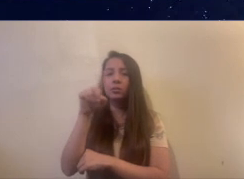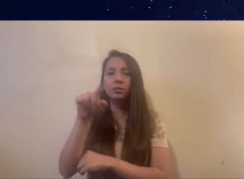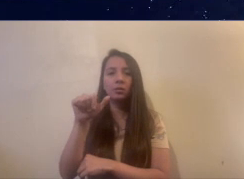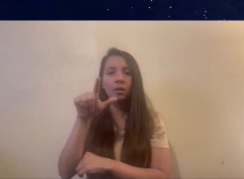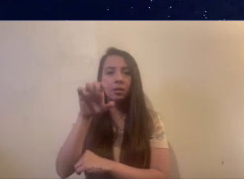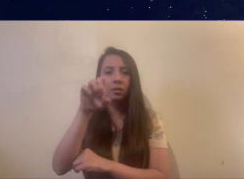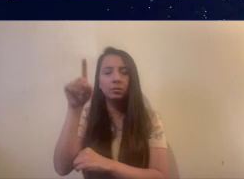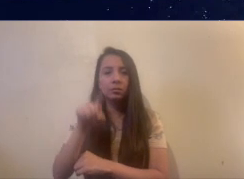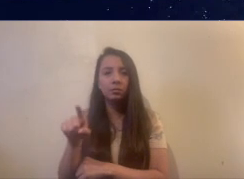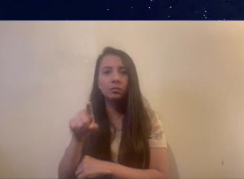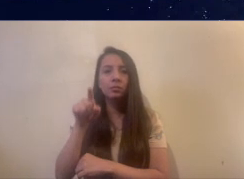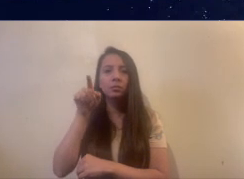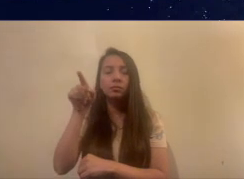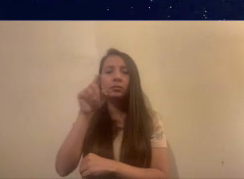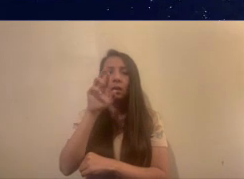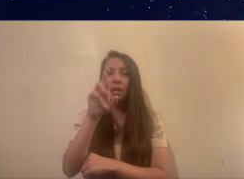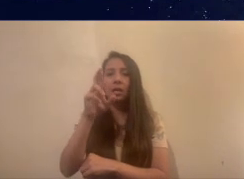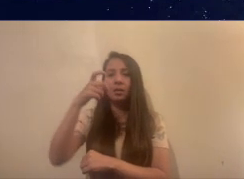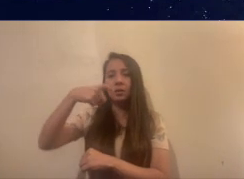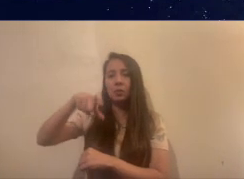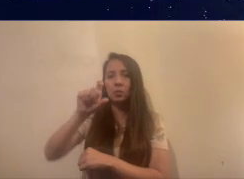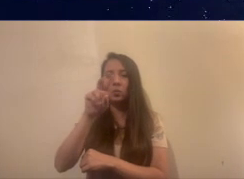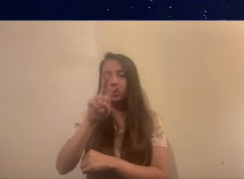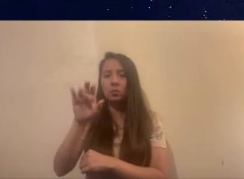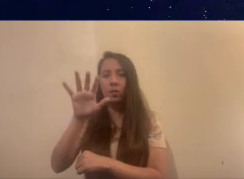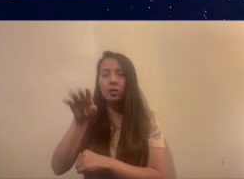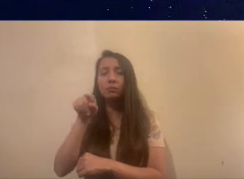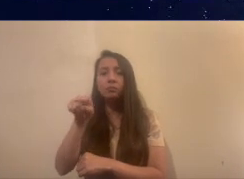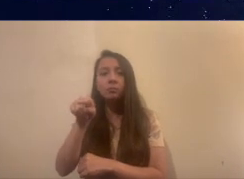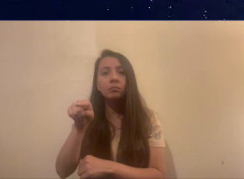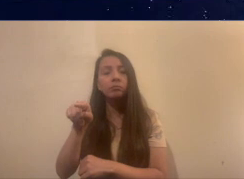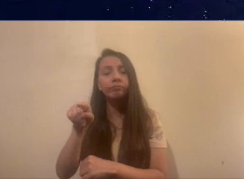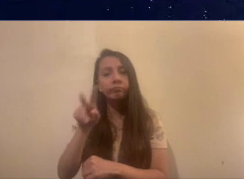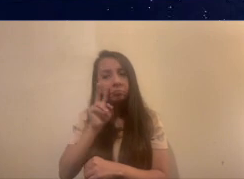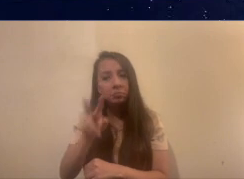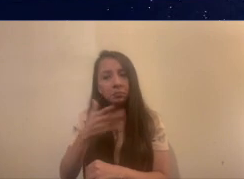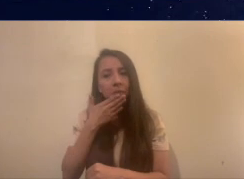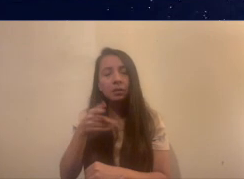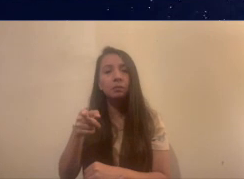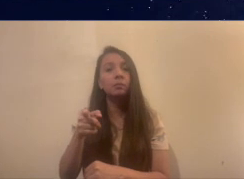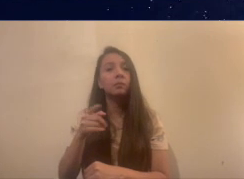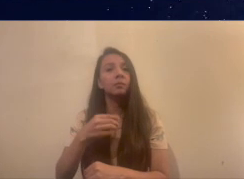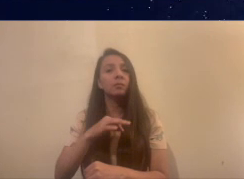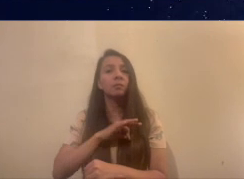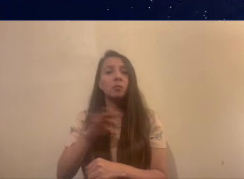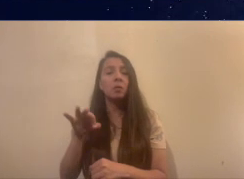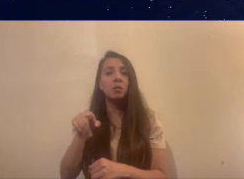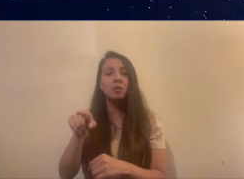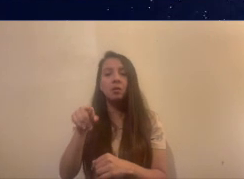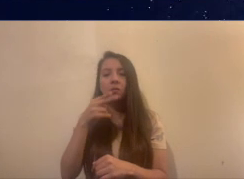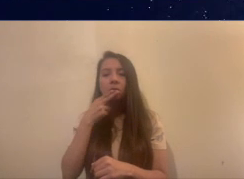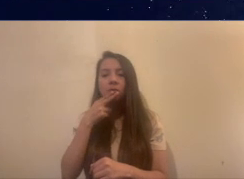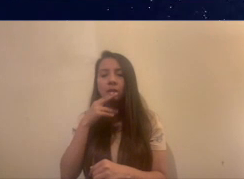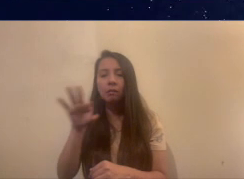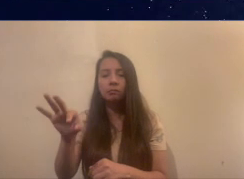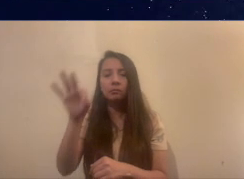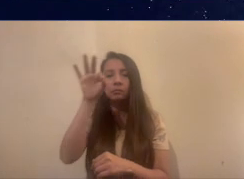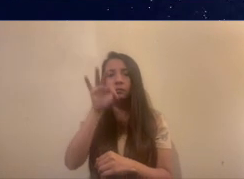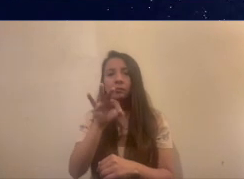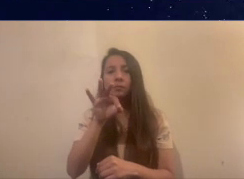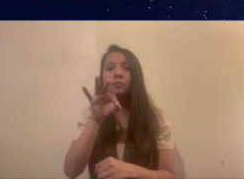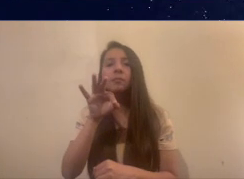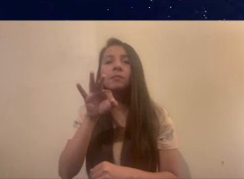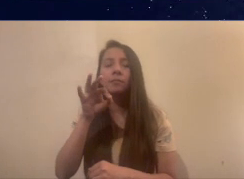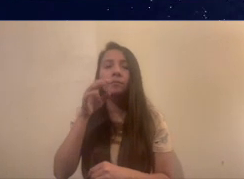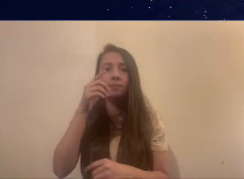había demostrado, la RQ252 había demostrado poseer una gran resiliencia, no solo a estas condiciones extremas,